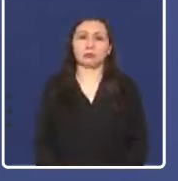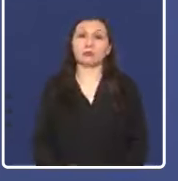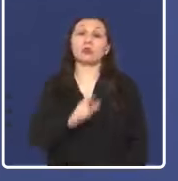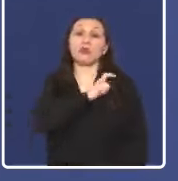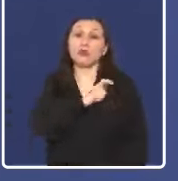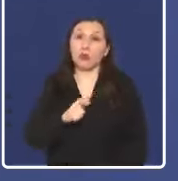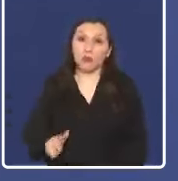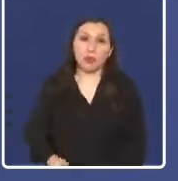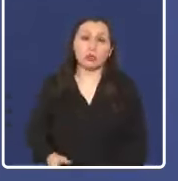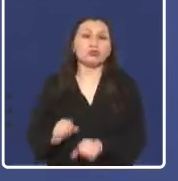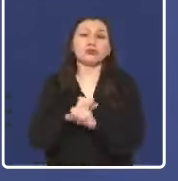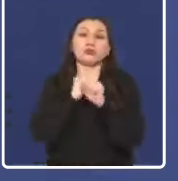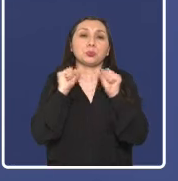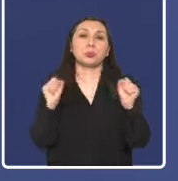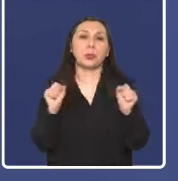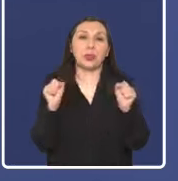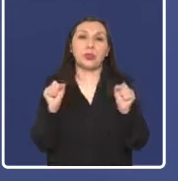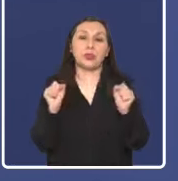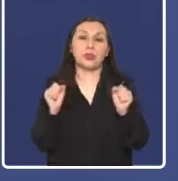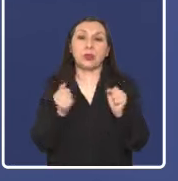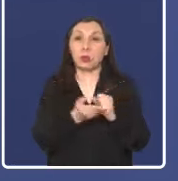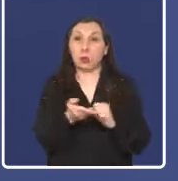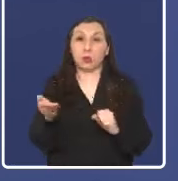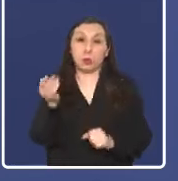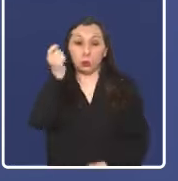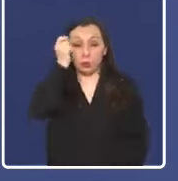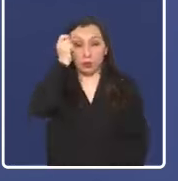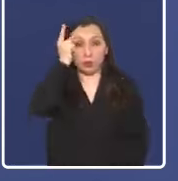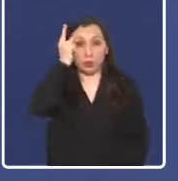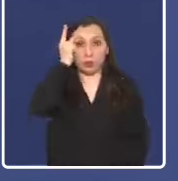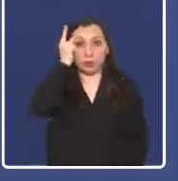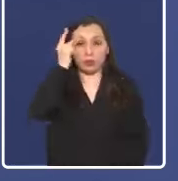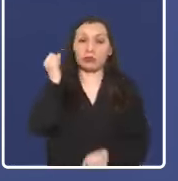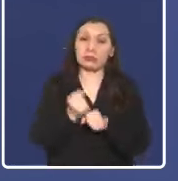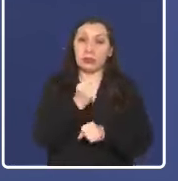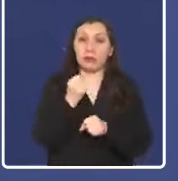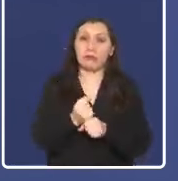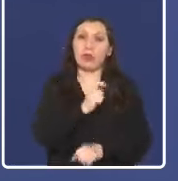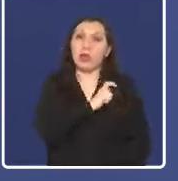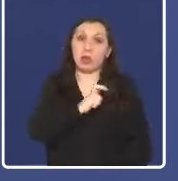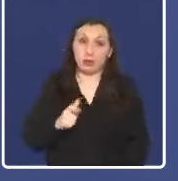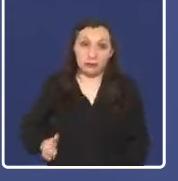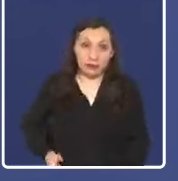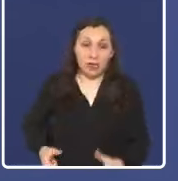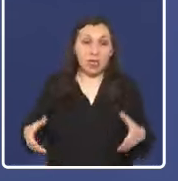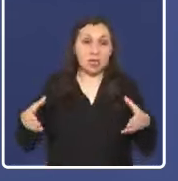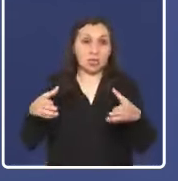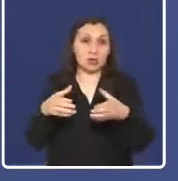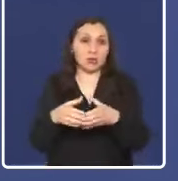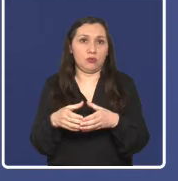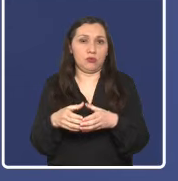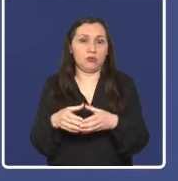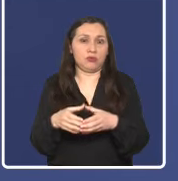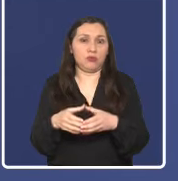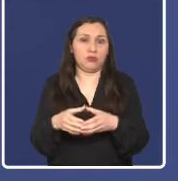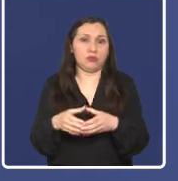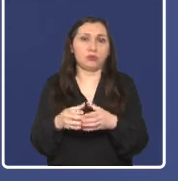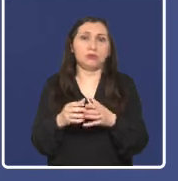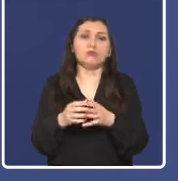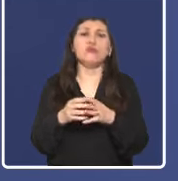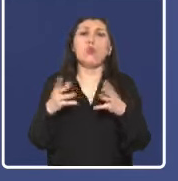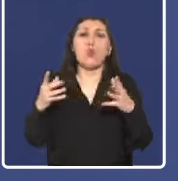El gobierno no puede, ustedes comprenderán que la tarea del gobierno es